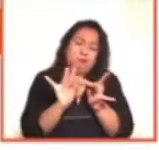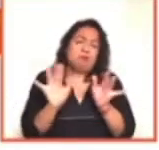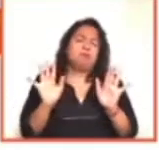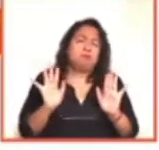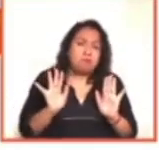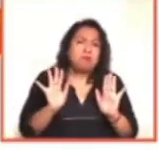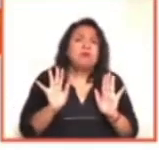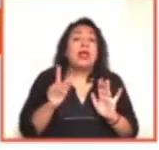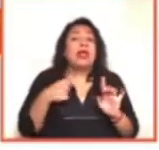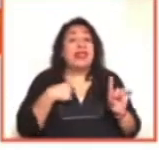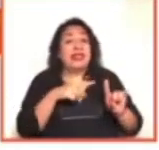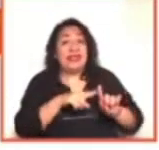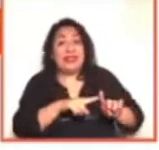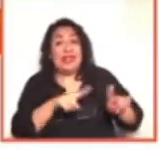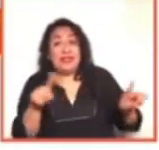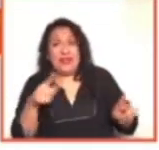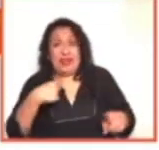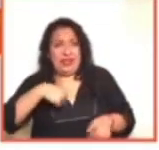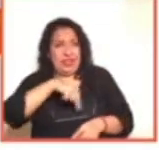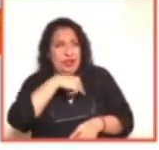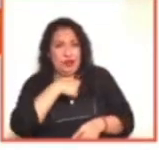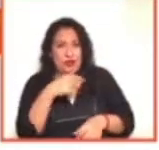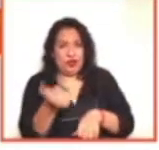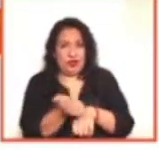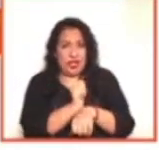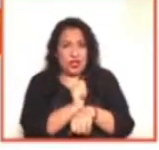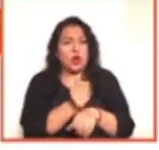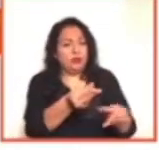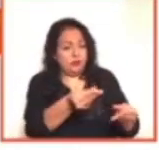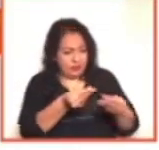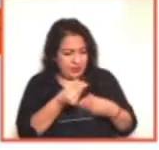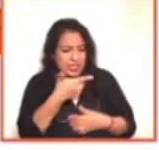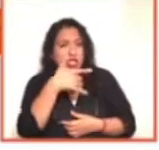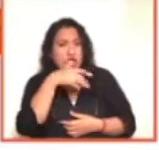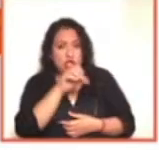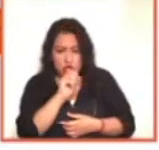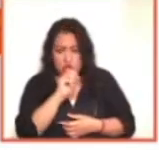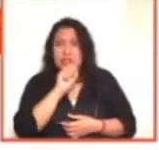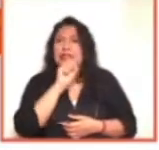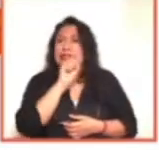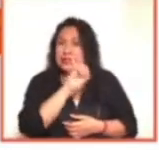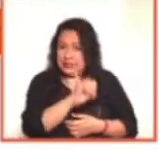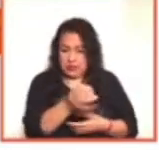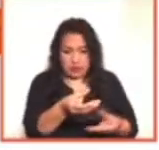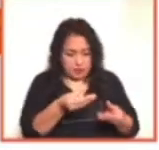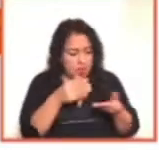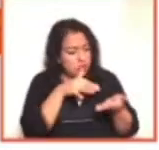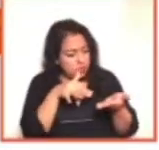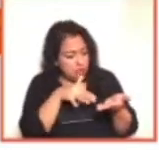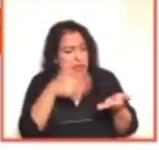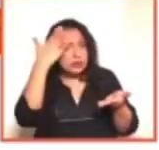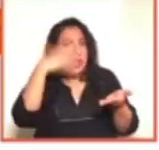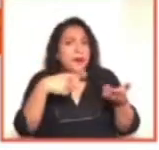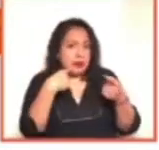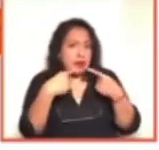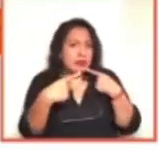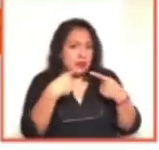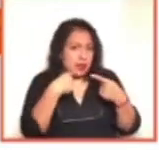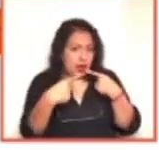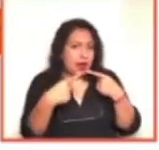a diferencia de nosotros, a los actores, pues sí nos dieron el guión. Pues sabíamos los diálogos,